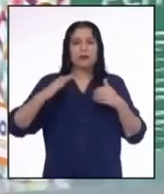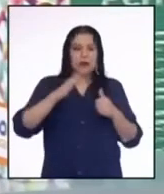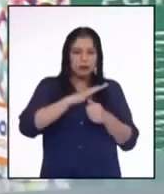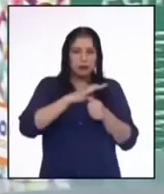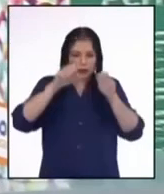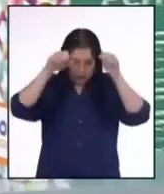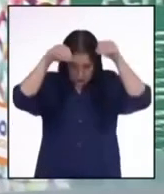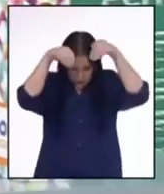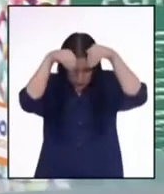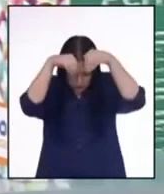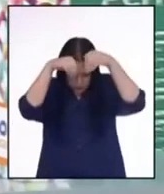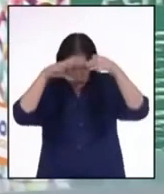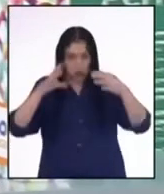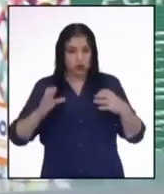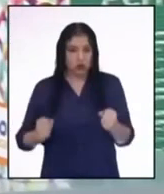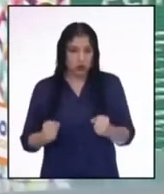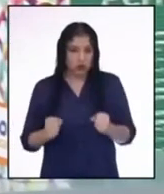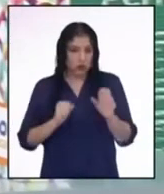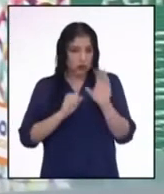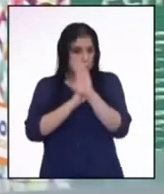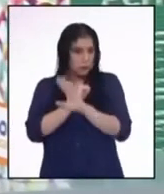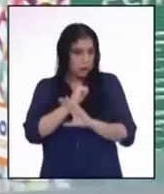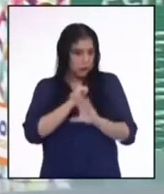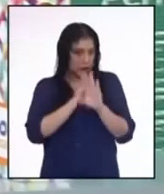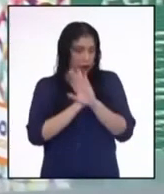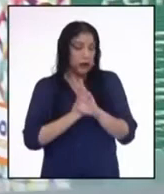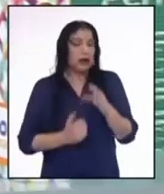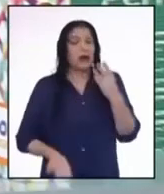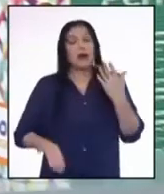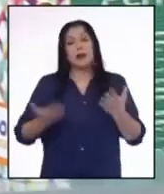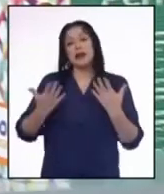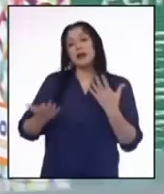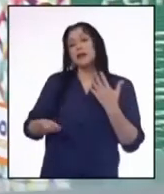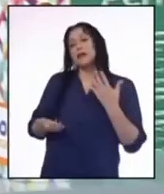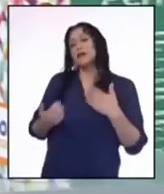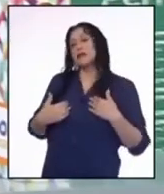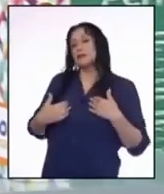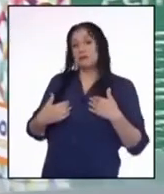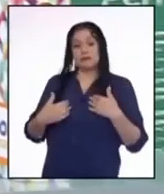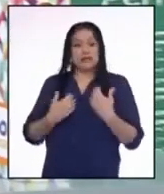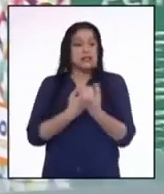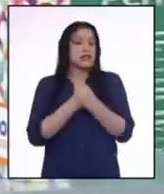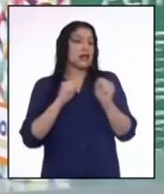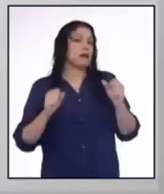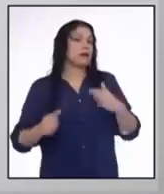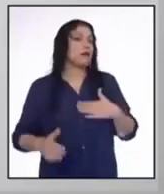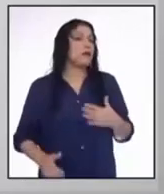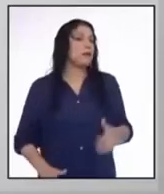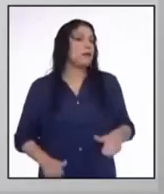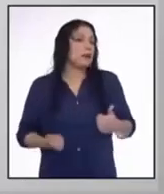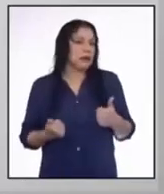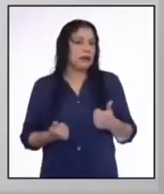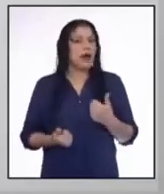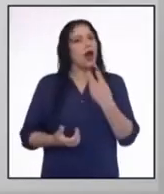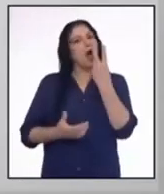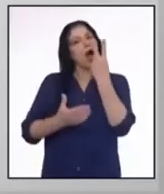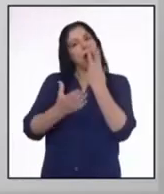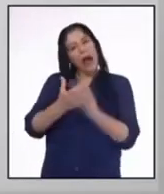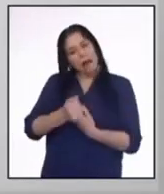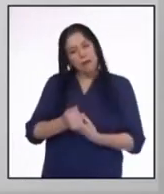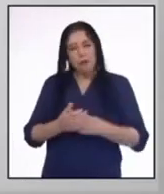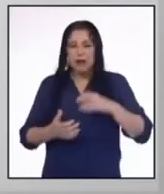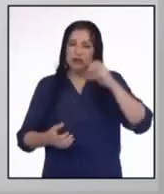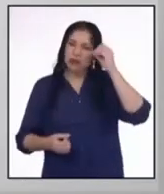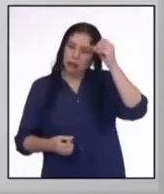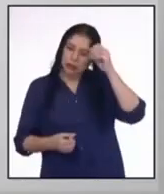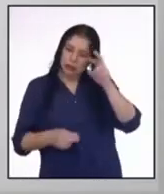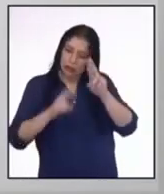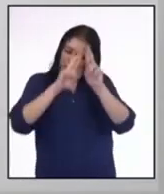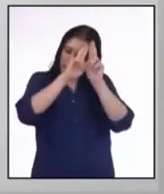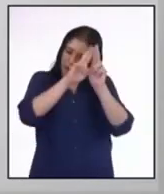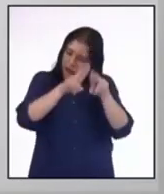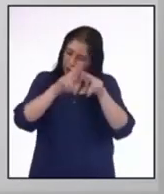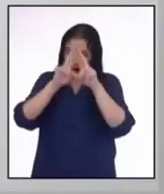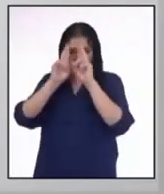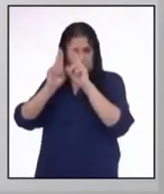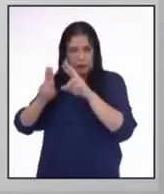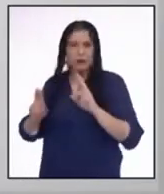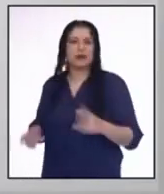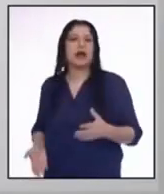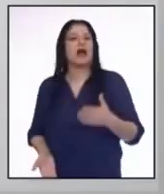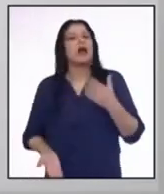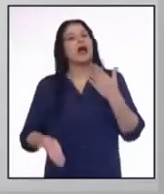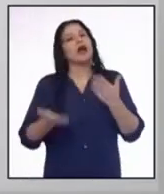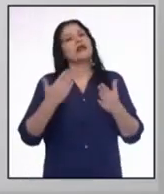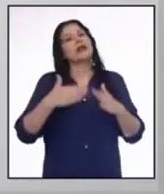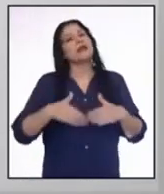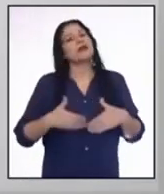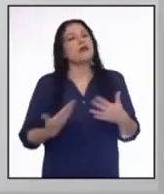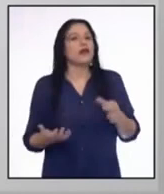en cuclillas, sujetarnos y cubrirnos, para ver si así estaríamos poniendo a salvo nuestras vidas. Ambas opiniones se respetan y